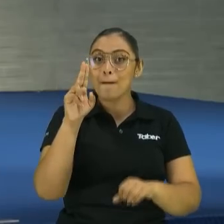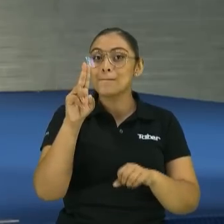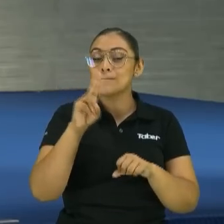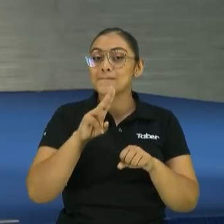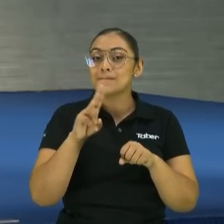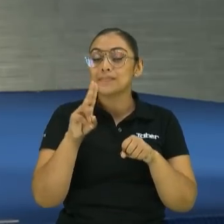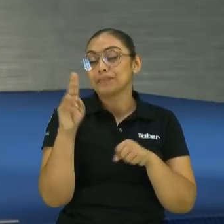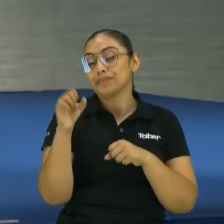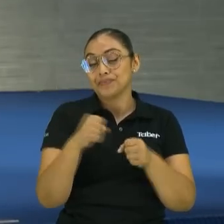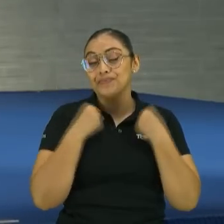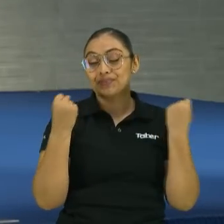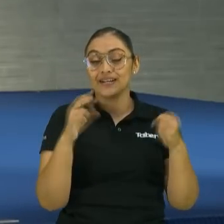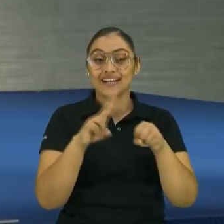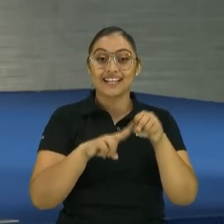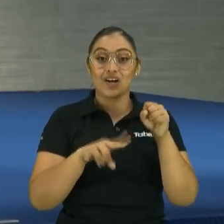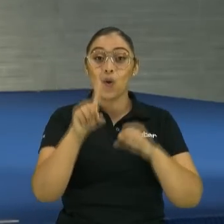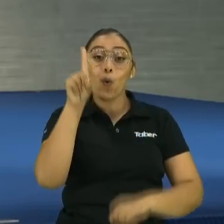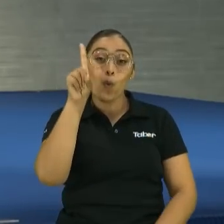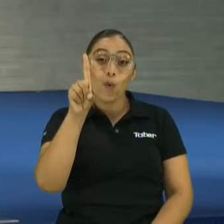a la canasta